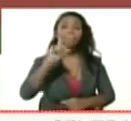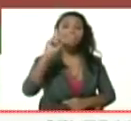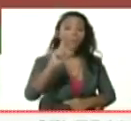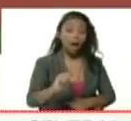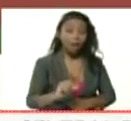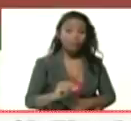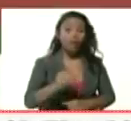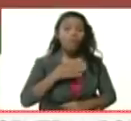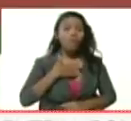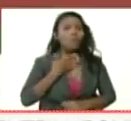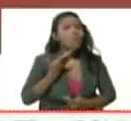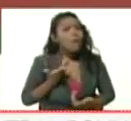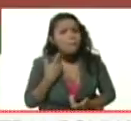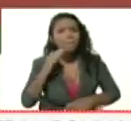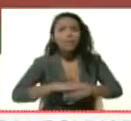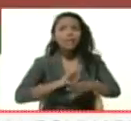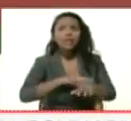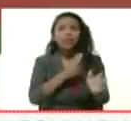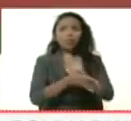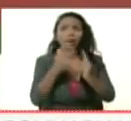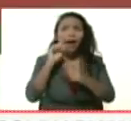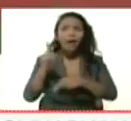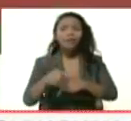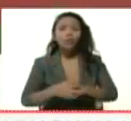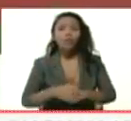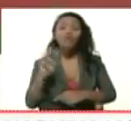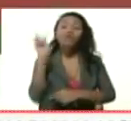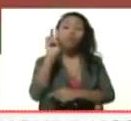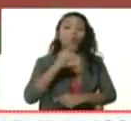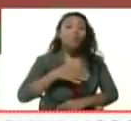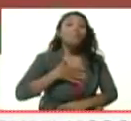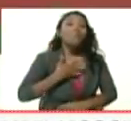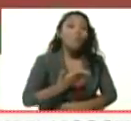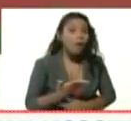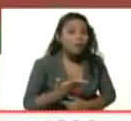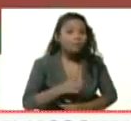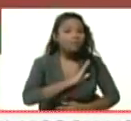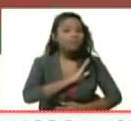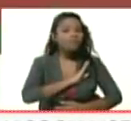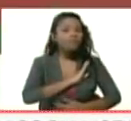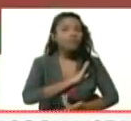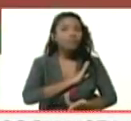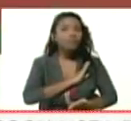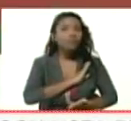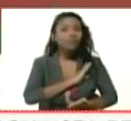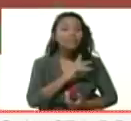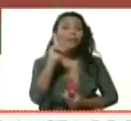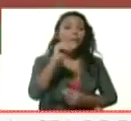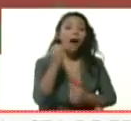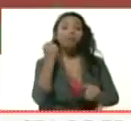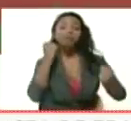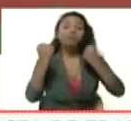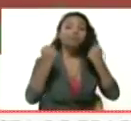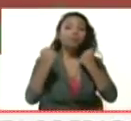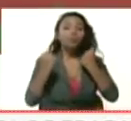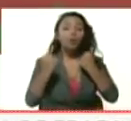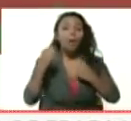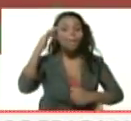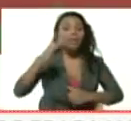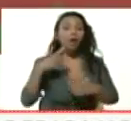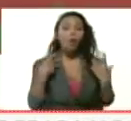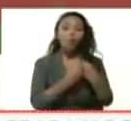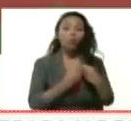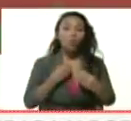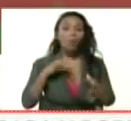podría suceder después de esto? ¿Venezuela podría tener también ejercicios militares conjuntos con países